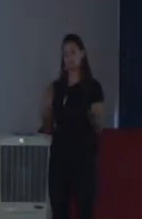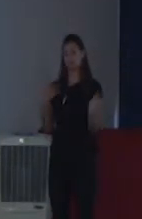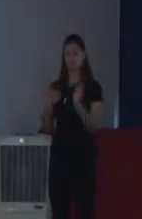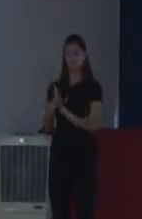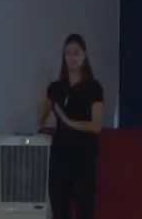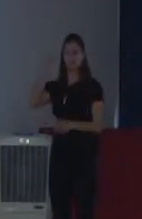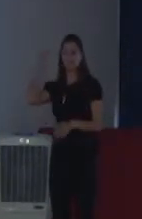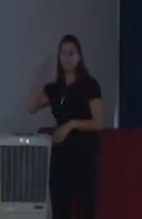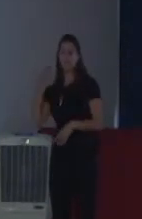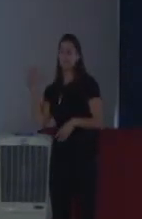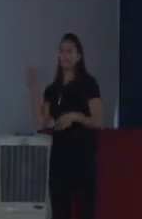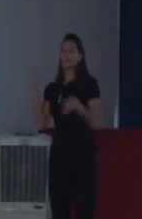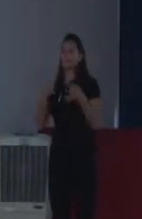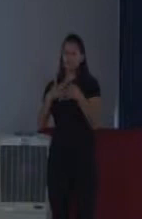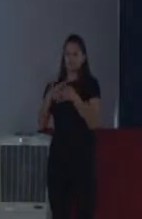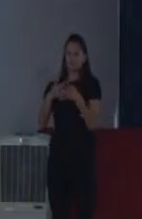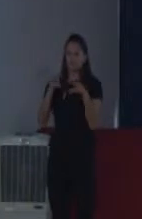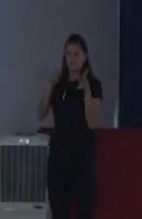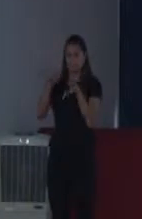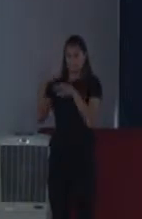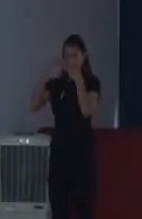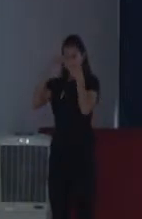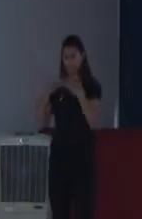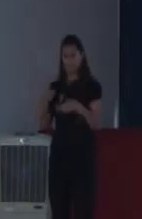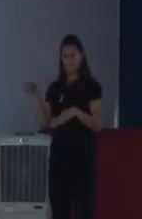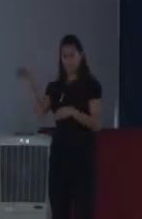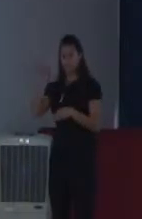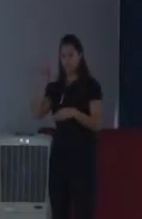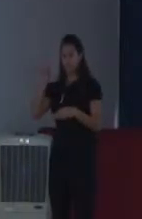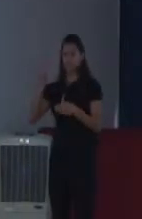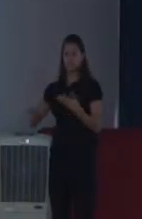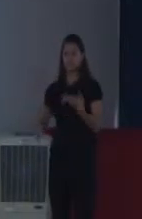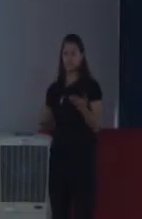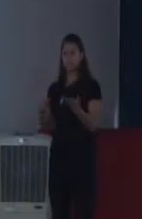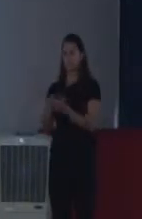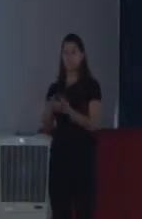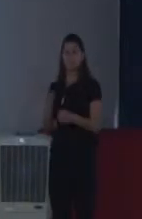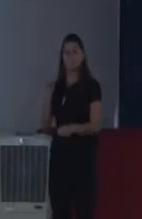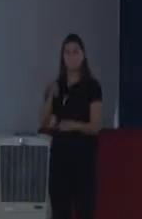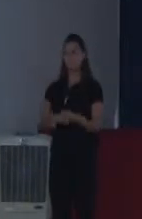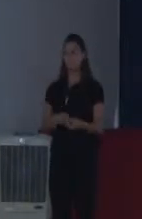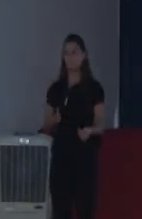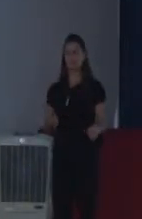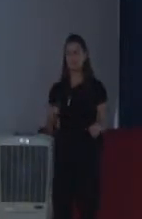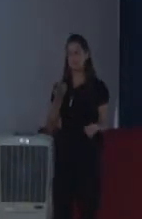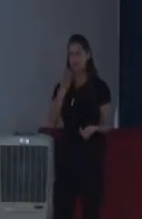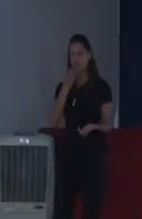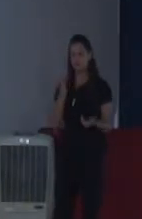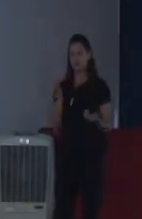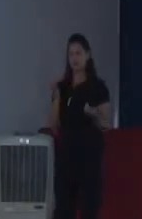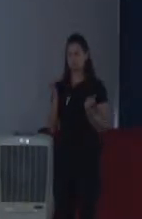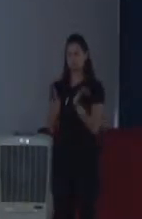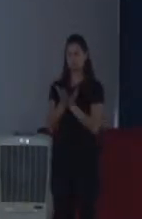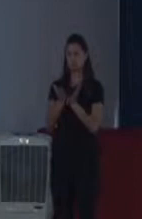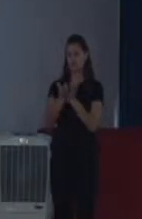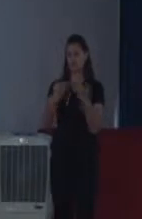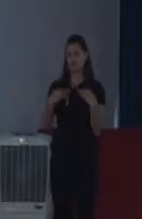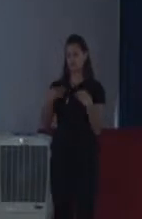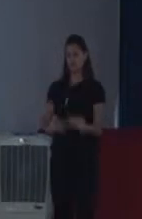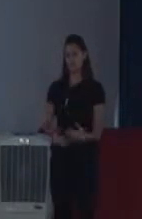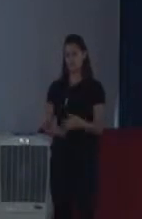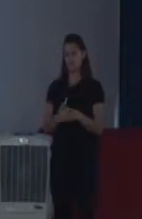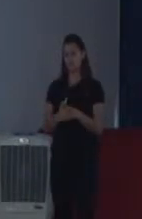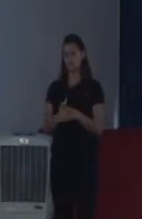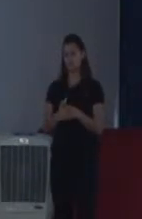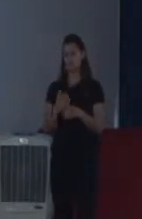cuento, en Europa, en los Estados Unidos, las personas con discapacidad no pagan tasas de matrícula para educación